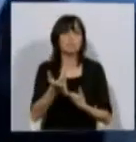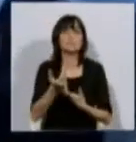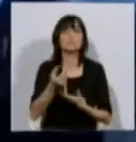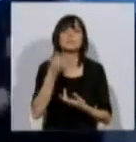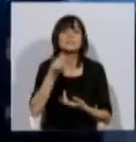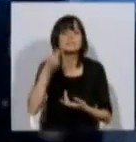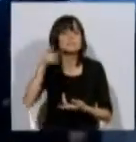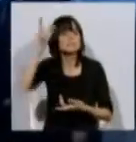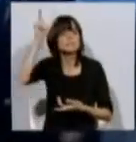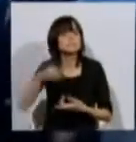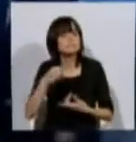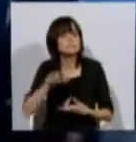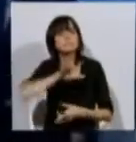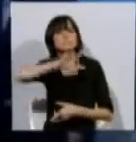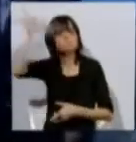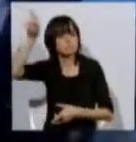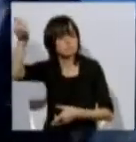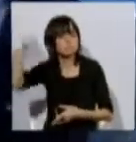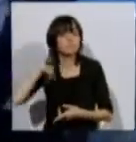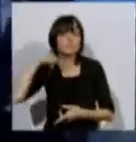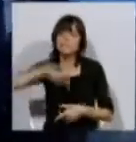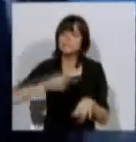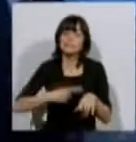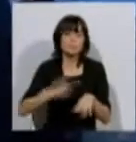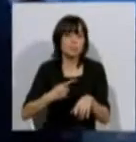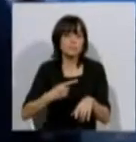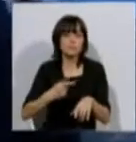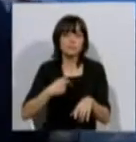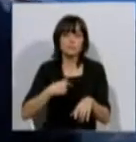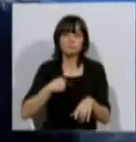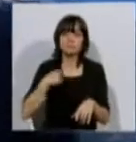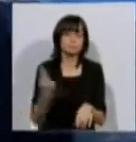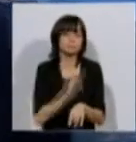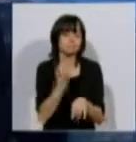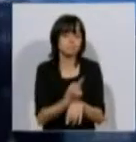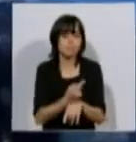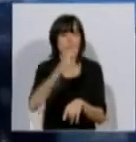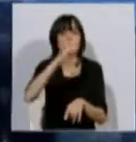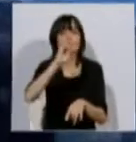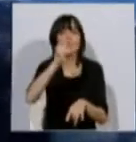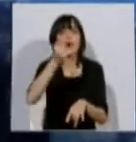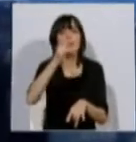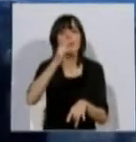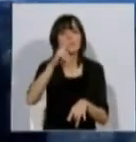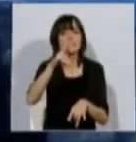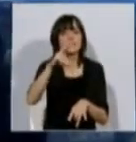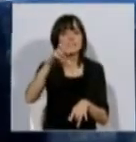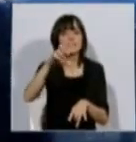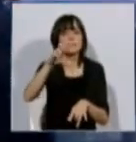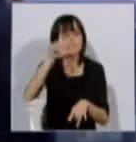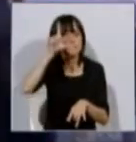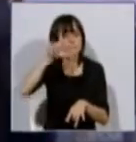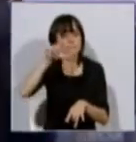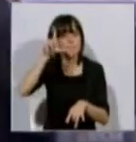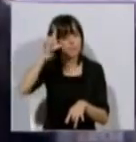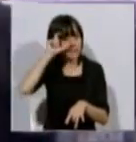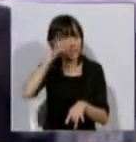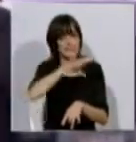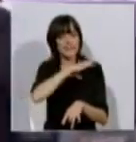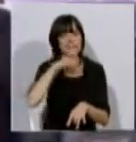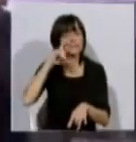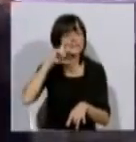esta paciente hoy está en una situación bastante compleja, está cuadripléjica. Se está informando bastante mal desde otros medios de